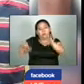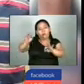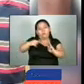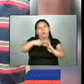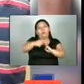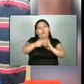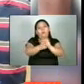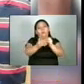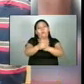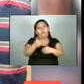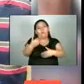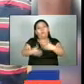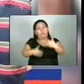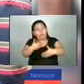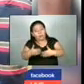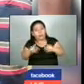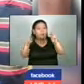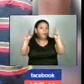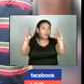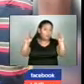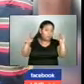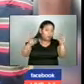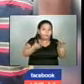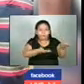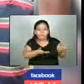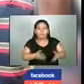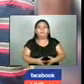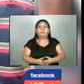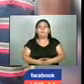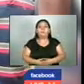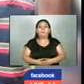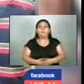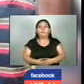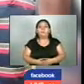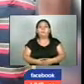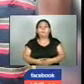que enfrenten el delito o los delitos por los que son señalados.